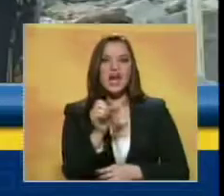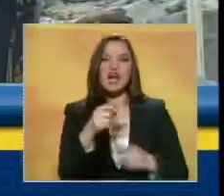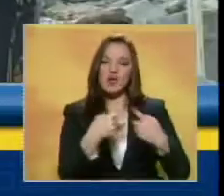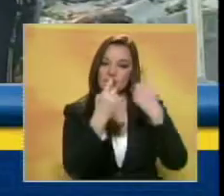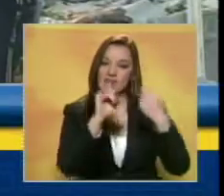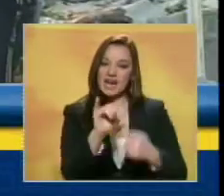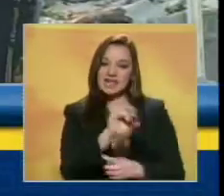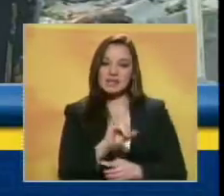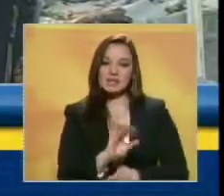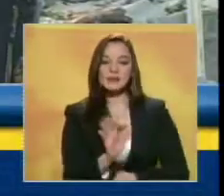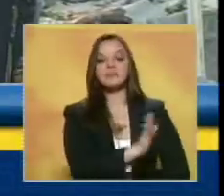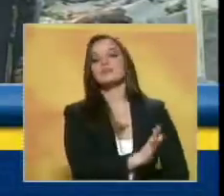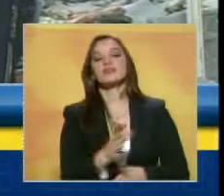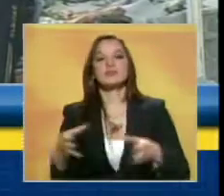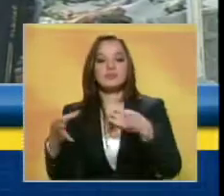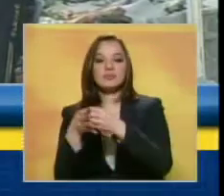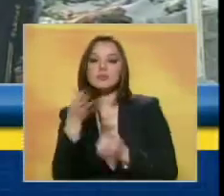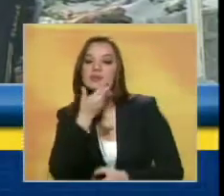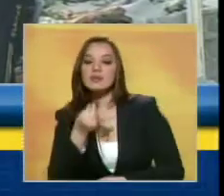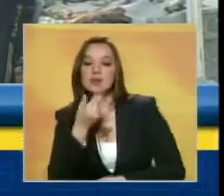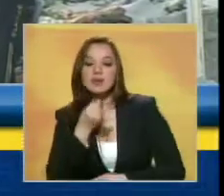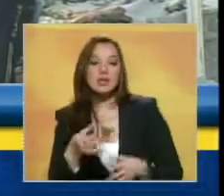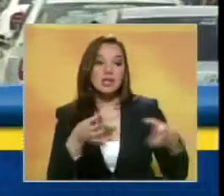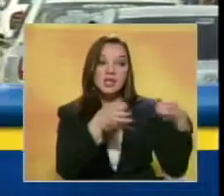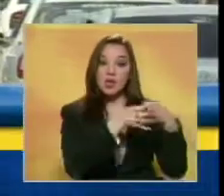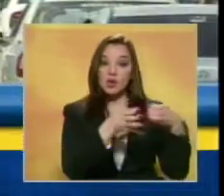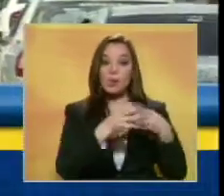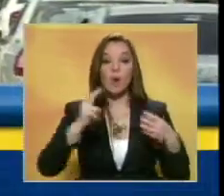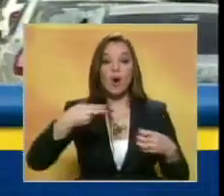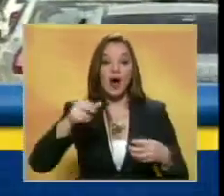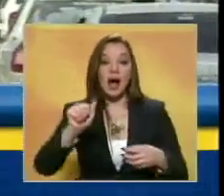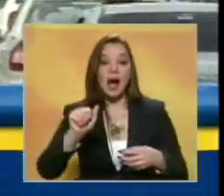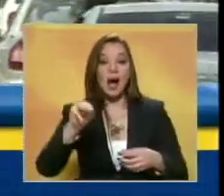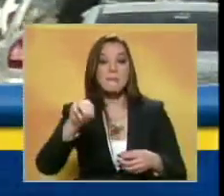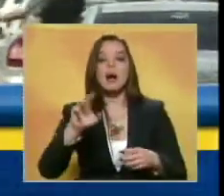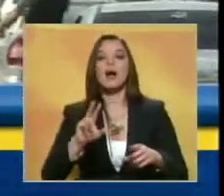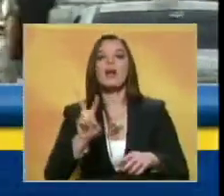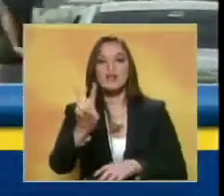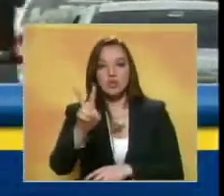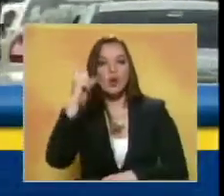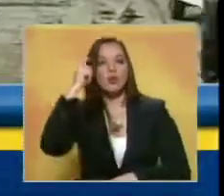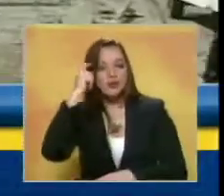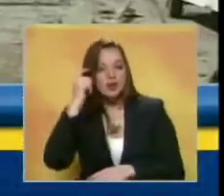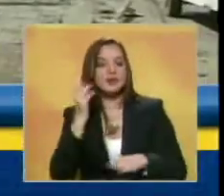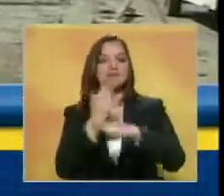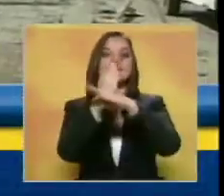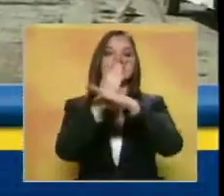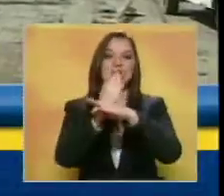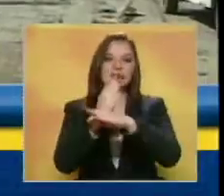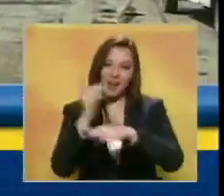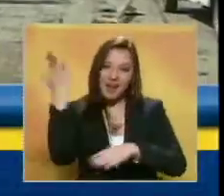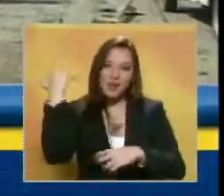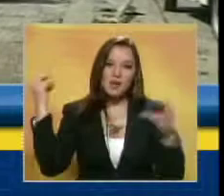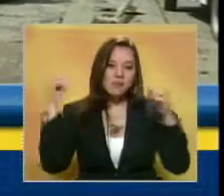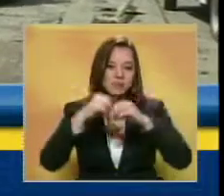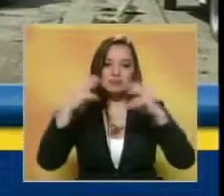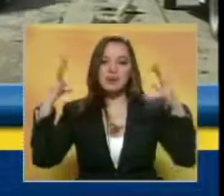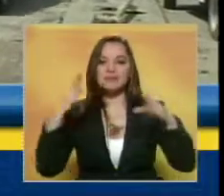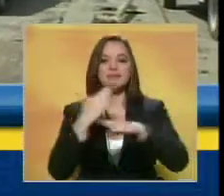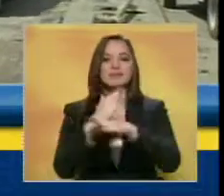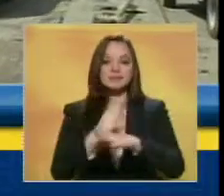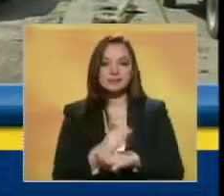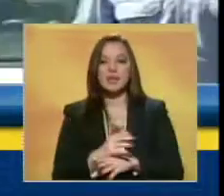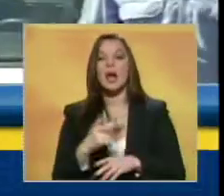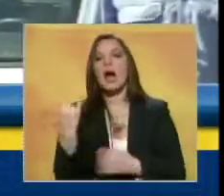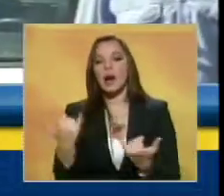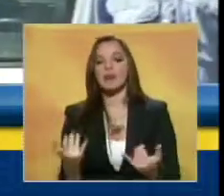El ejército israelí y el grupo armado Hamas cumplen la segunda jornada del alto el fuego en Gaza, mientras representantes de las partes